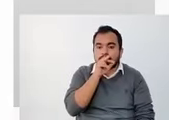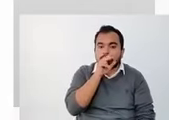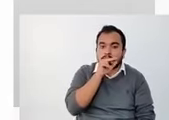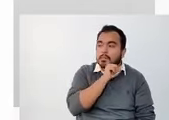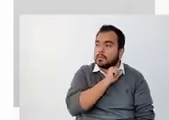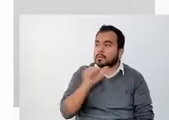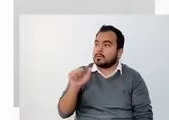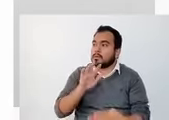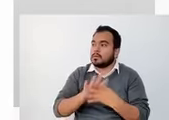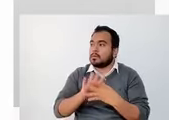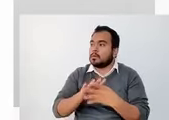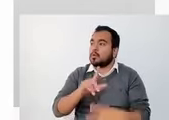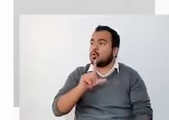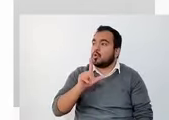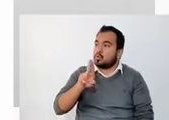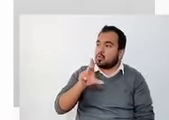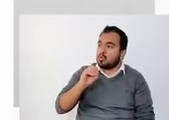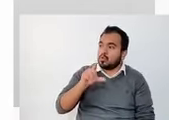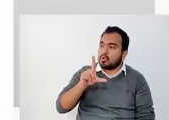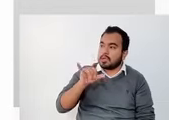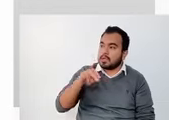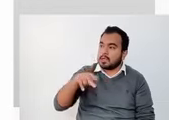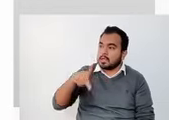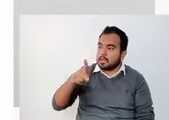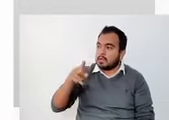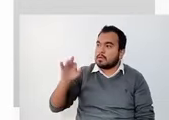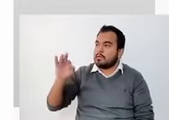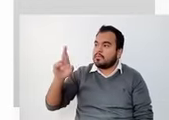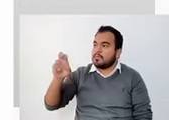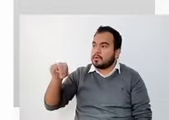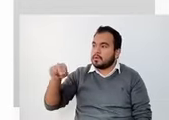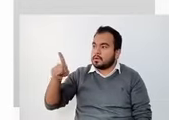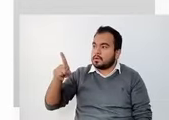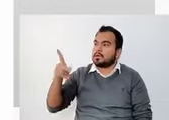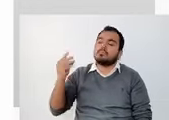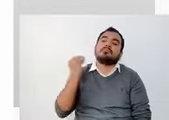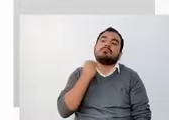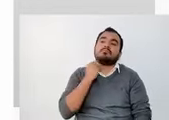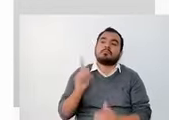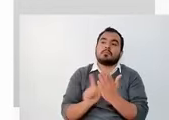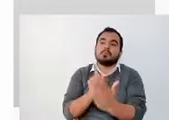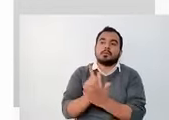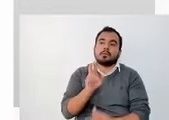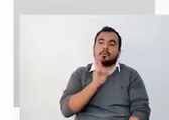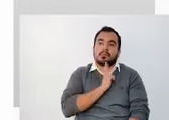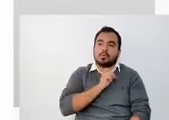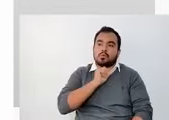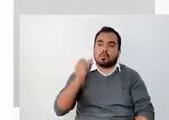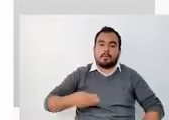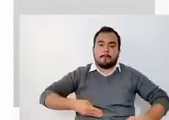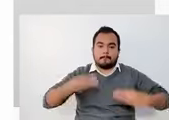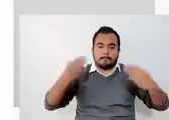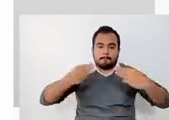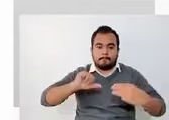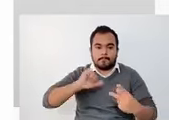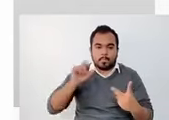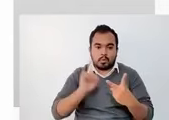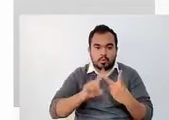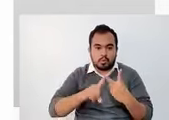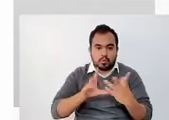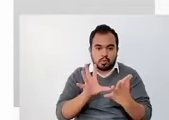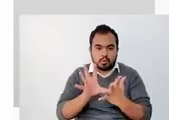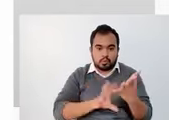todos hacían derecho privado, muchos mercantil, o hacían derecho administrativo y constitucional. Y no hacían derecho penal